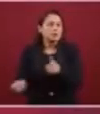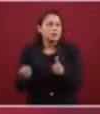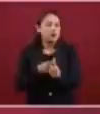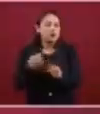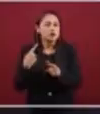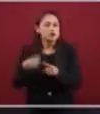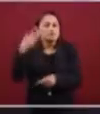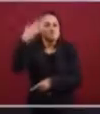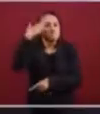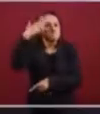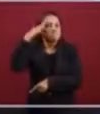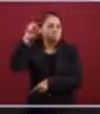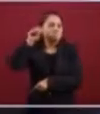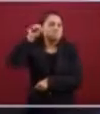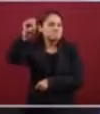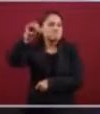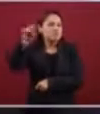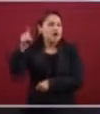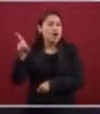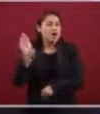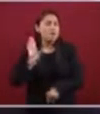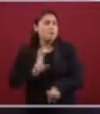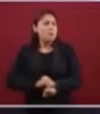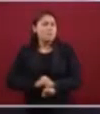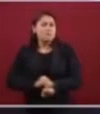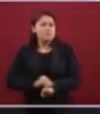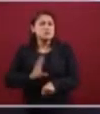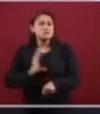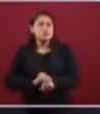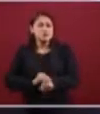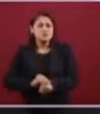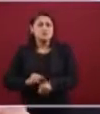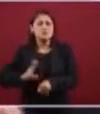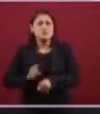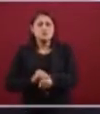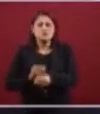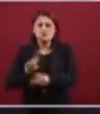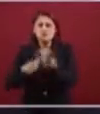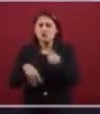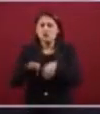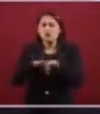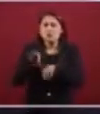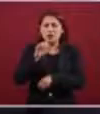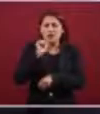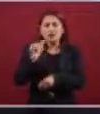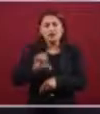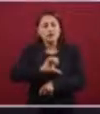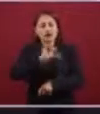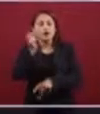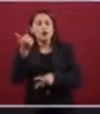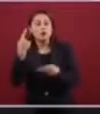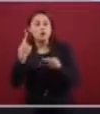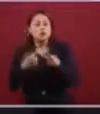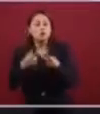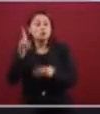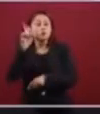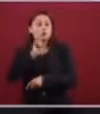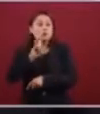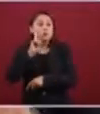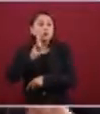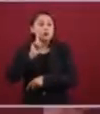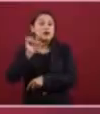luego el que pretendía sucederlo con 5 años de no pisar la agencia, la señora que era